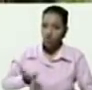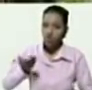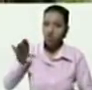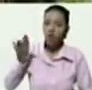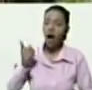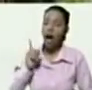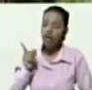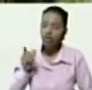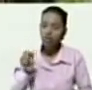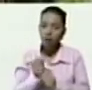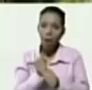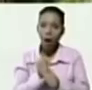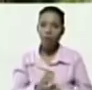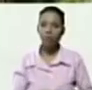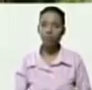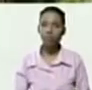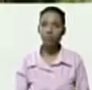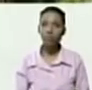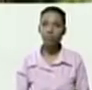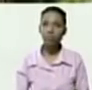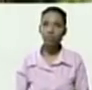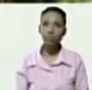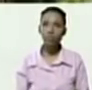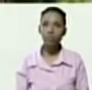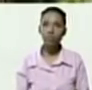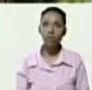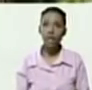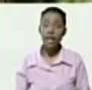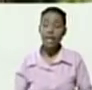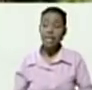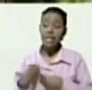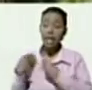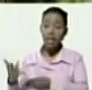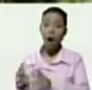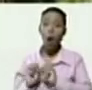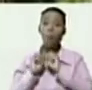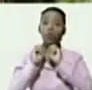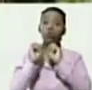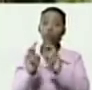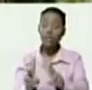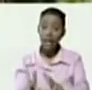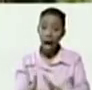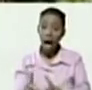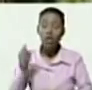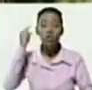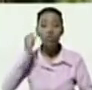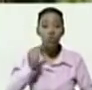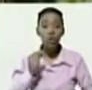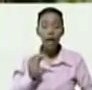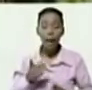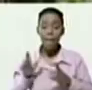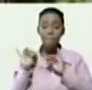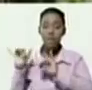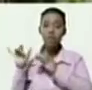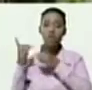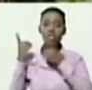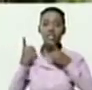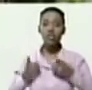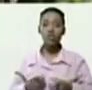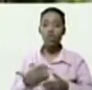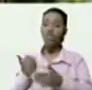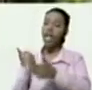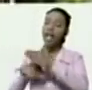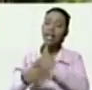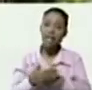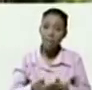a su trabajo. Y le da inclusive la oportunidad a Sucre de tomar la decisión entre irse a la